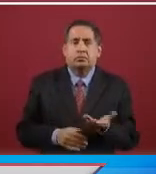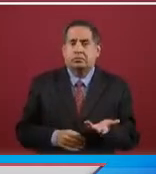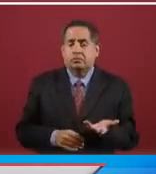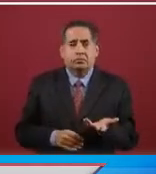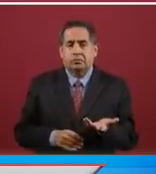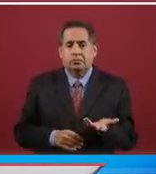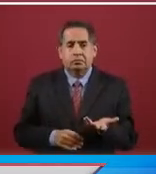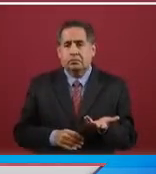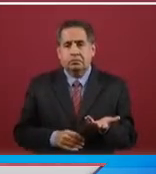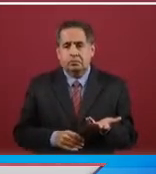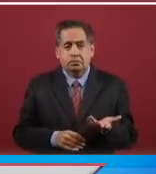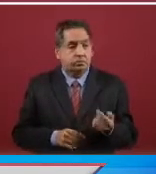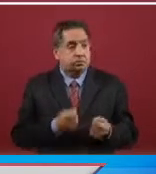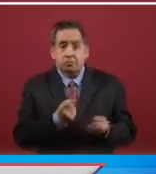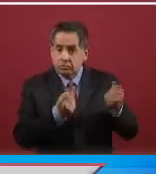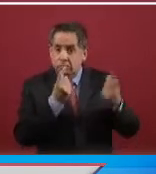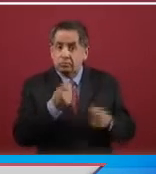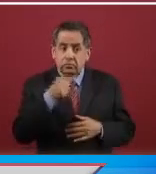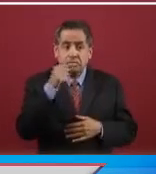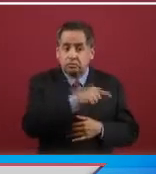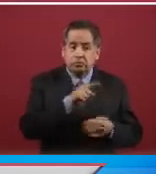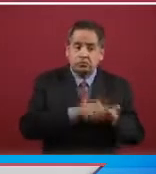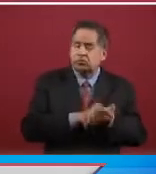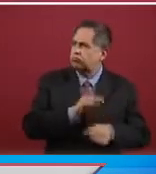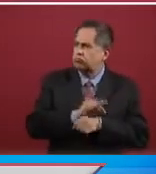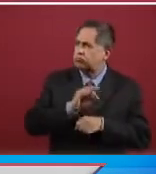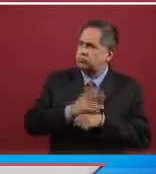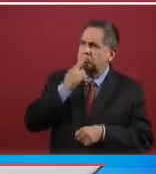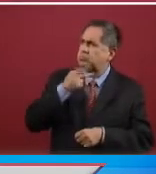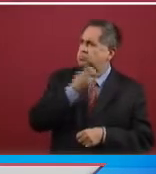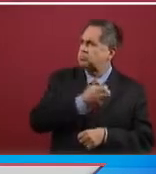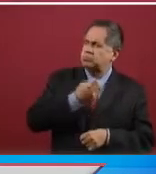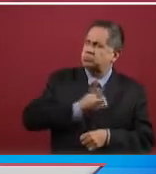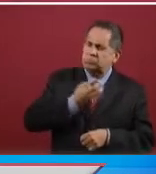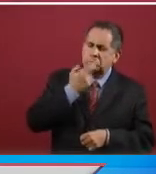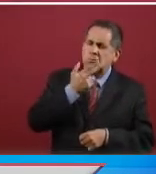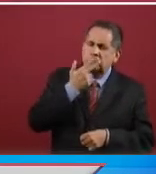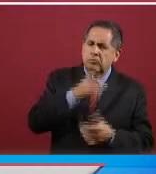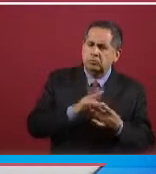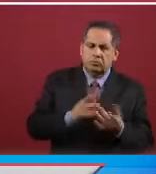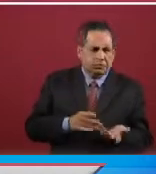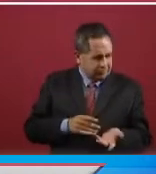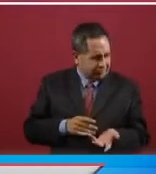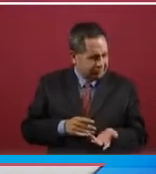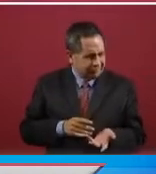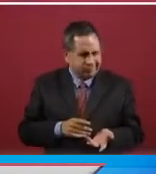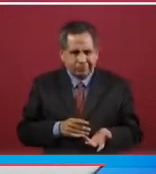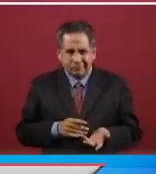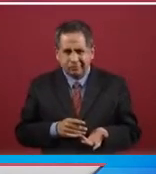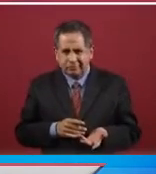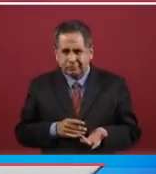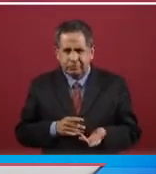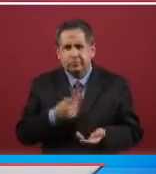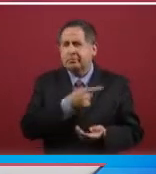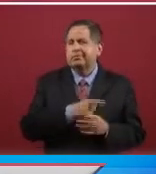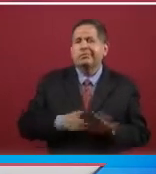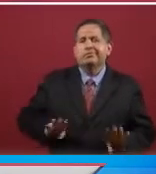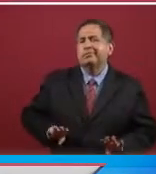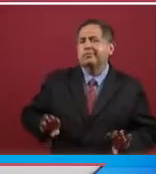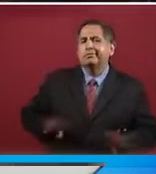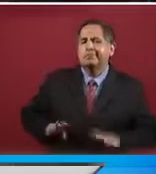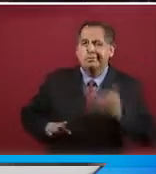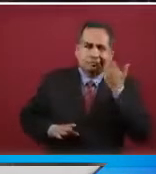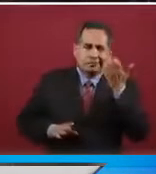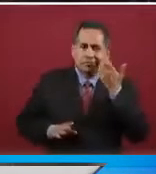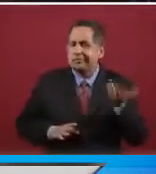solo 9 meses, no permitiendo el gasto superfluo y los gastos innecesarios. Se logrará el bienestar general del pueblo de México.